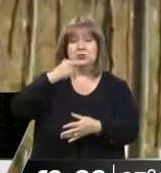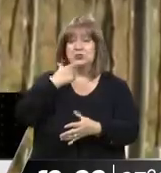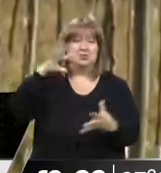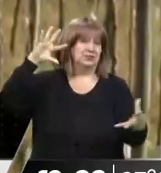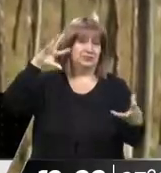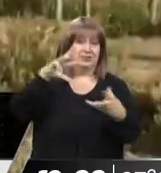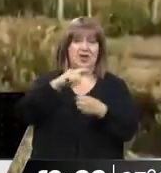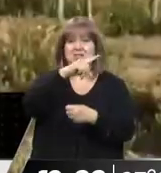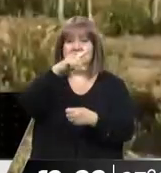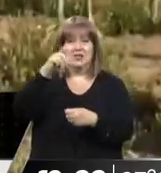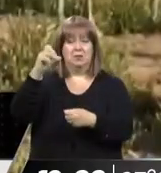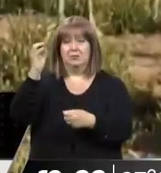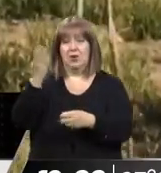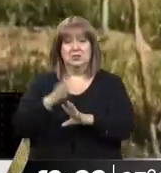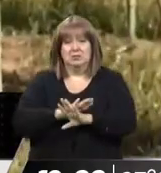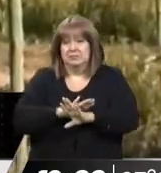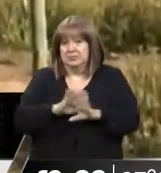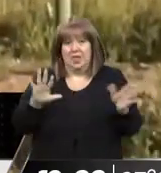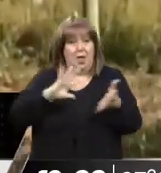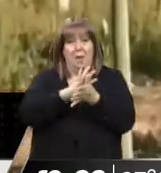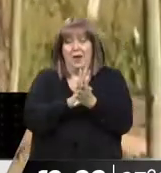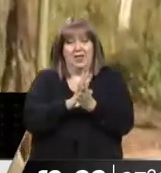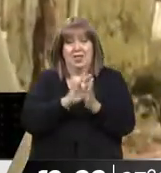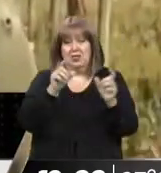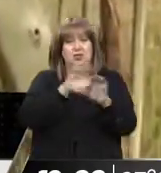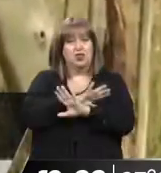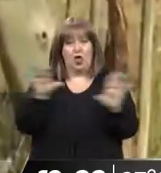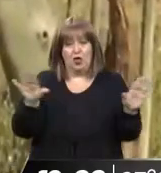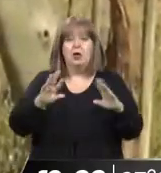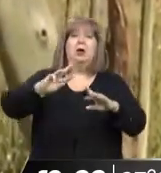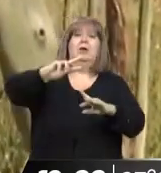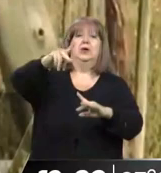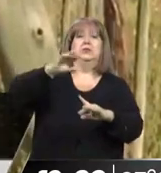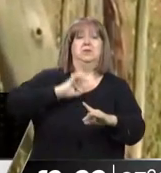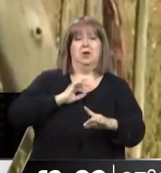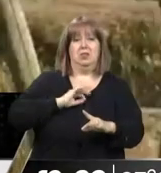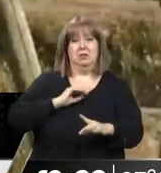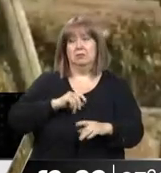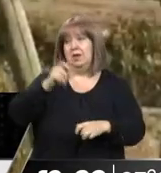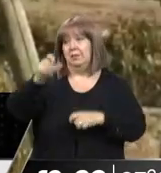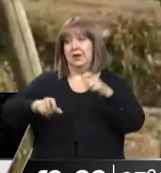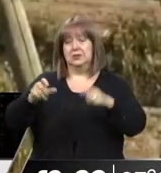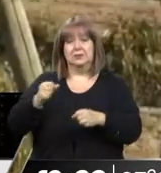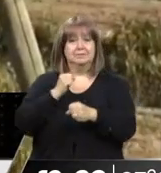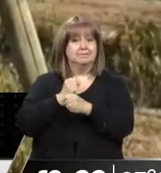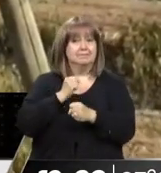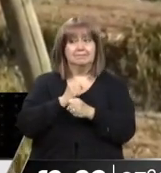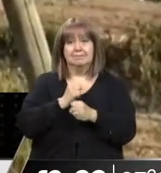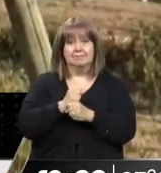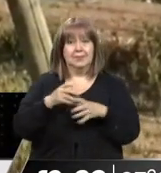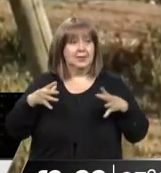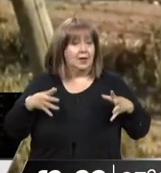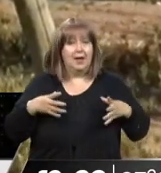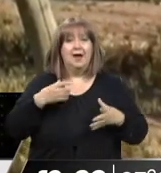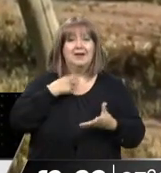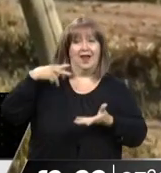no tendrán producción hasta el próximo año. Hay personas, trabajadores, que se quedarán sin ello y también los trabajadores temporales que